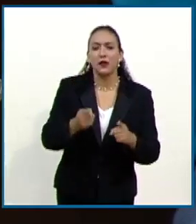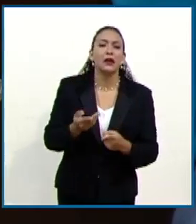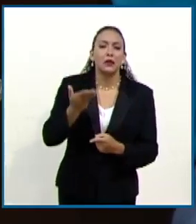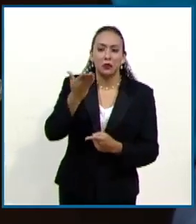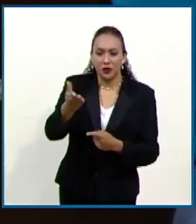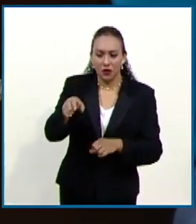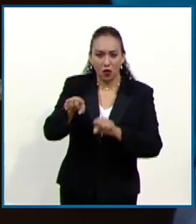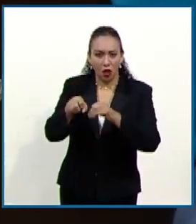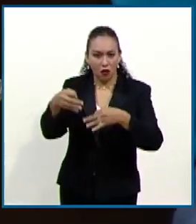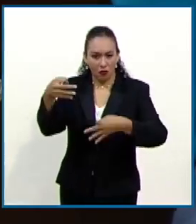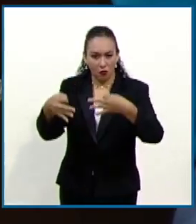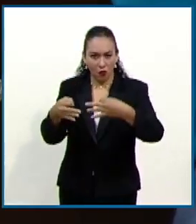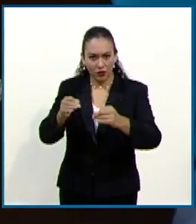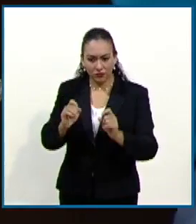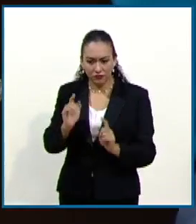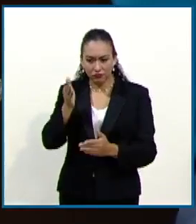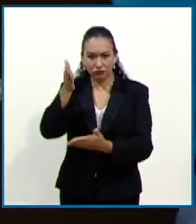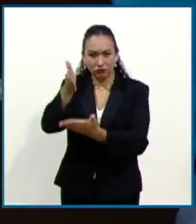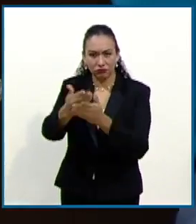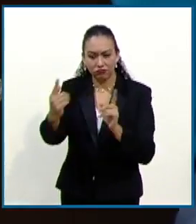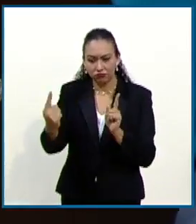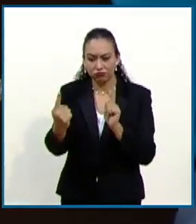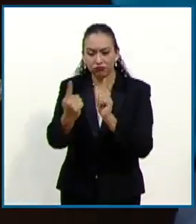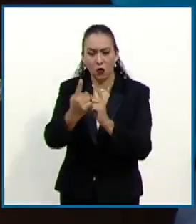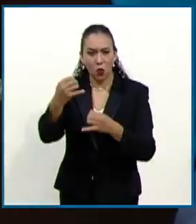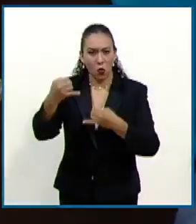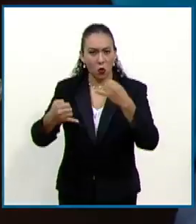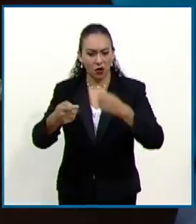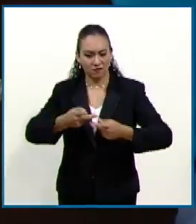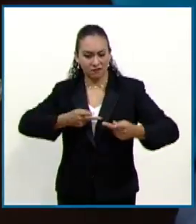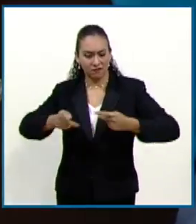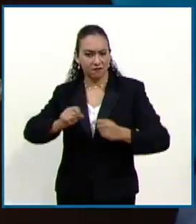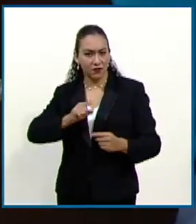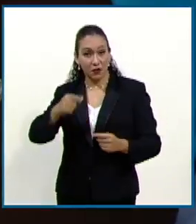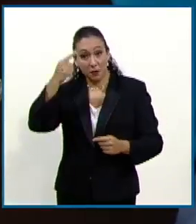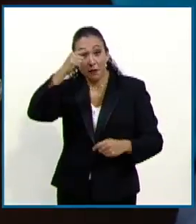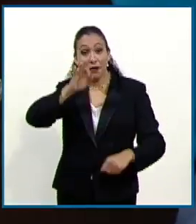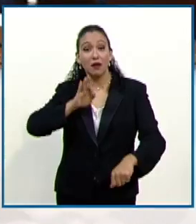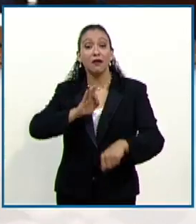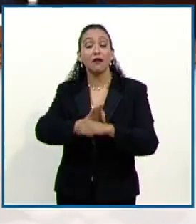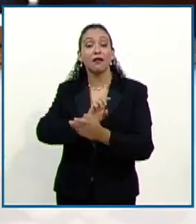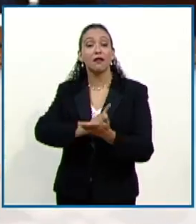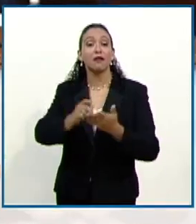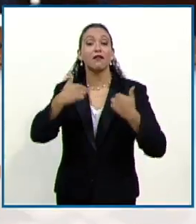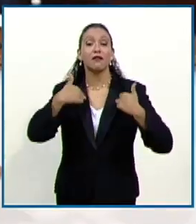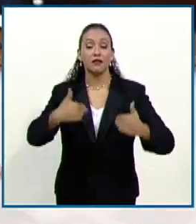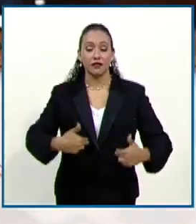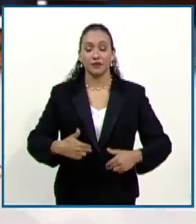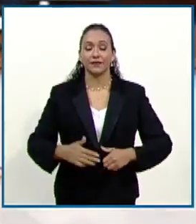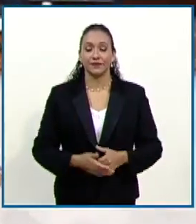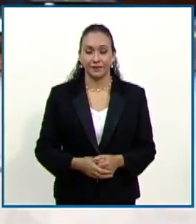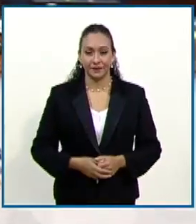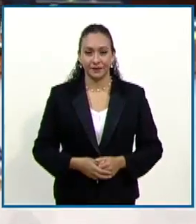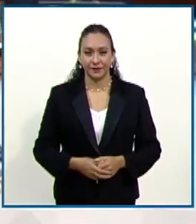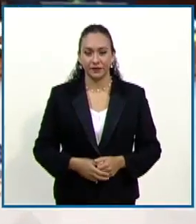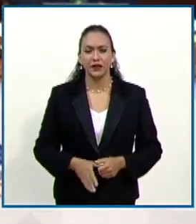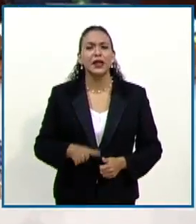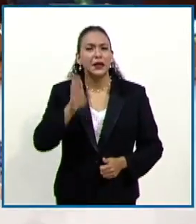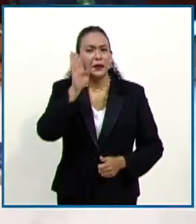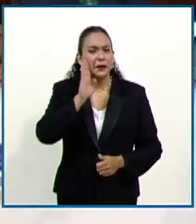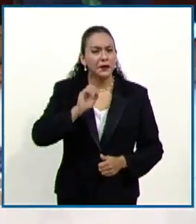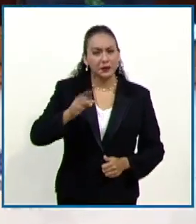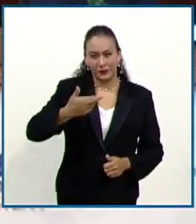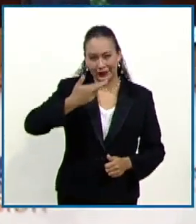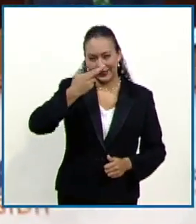e imparciales para la protección de los derechos humanos. La ministra Ana Margarita Ríos